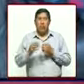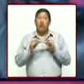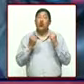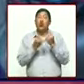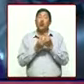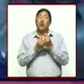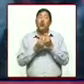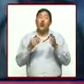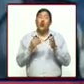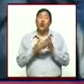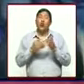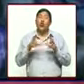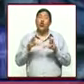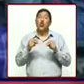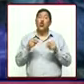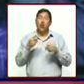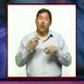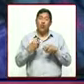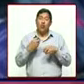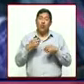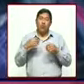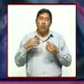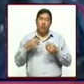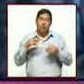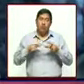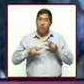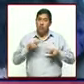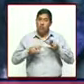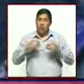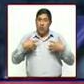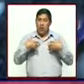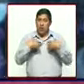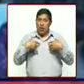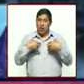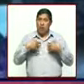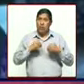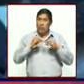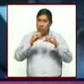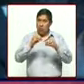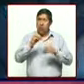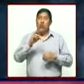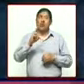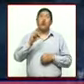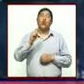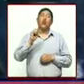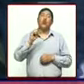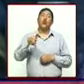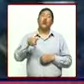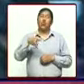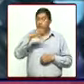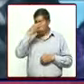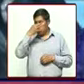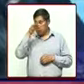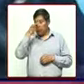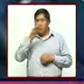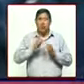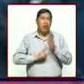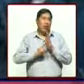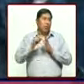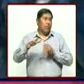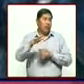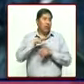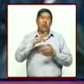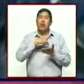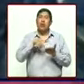de la Legión Anticrueldad de Animales, ¿no? Está ahí en la UTOP. Justo, tú lo has dicho, media cuadra arriba